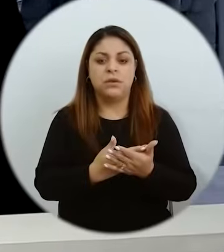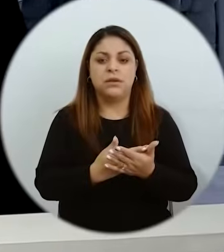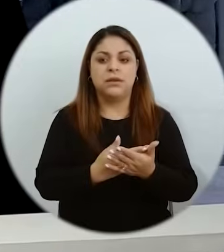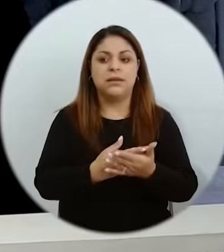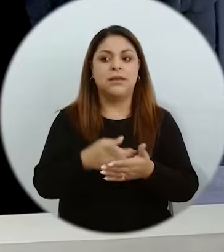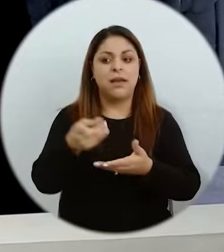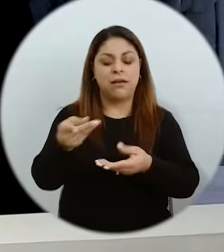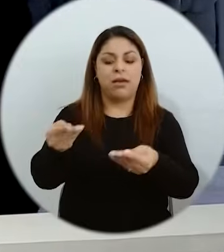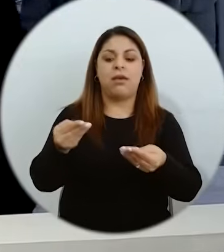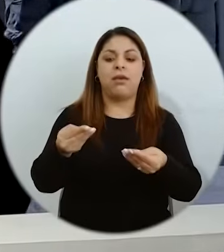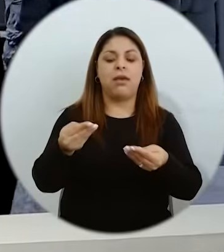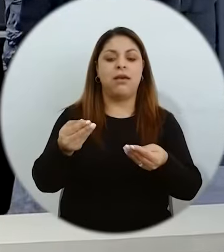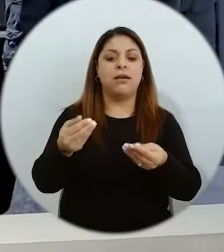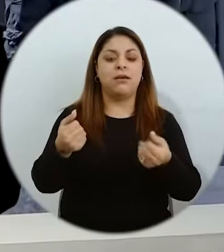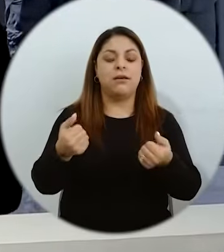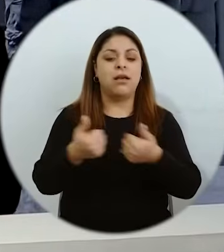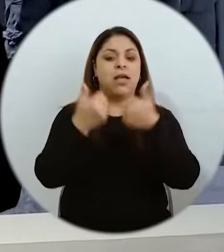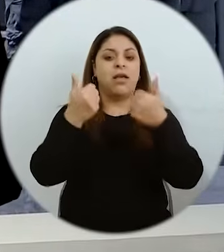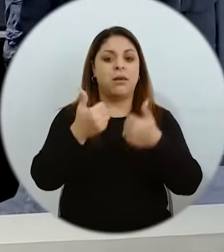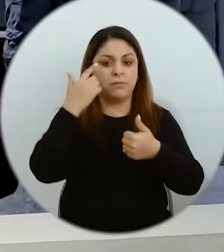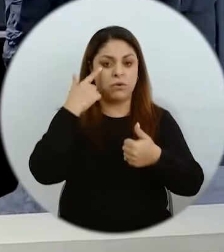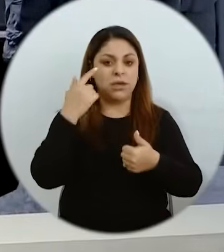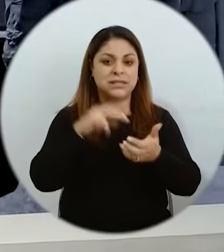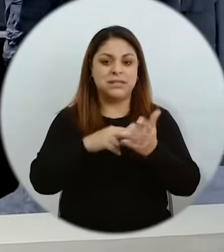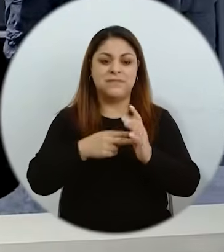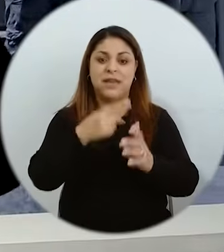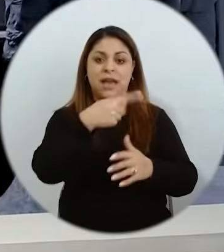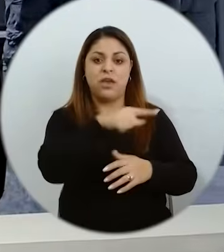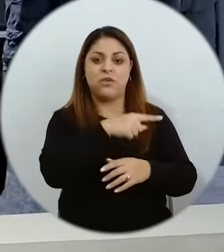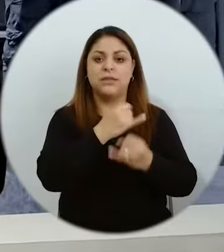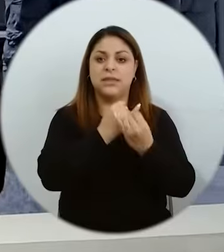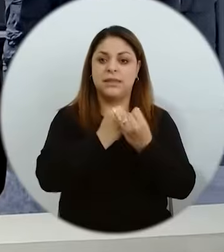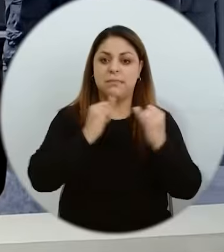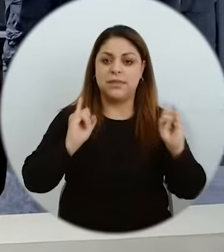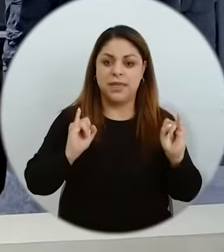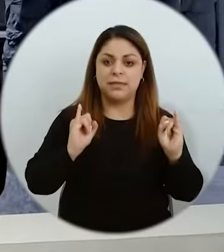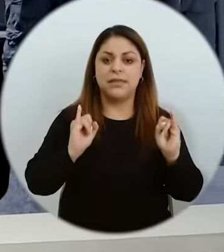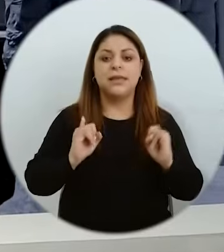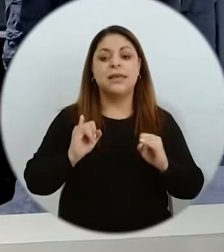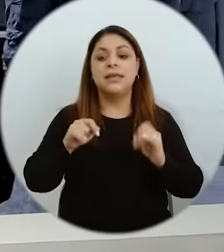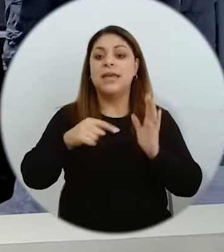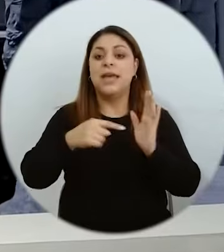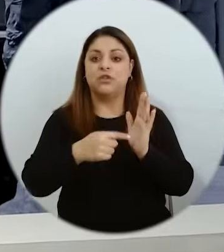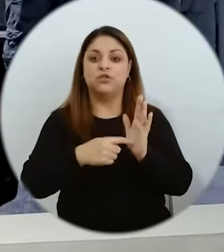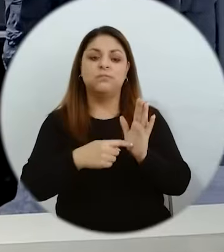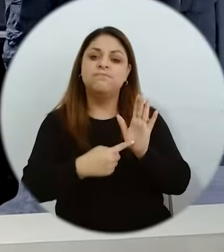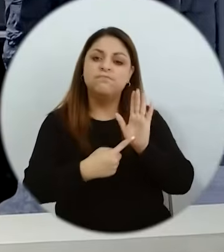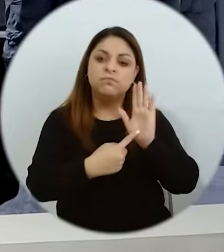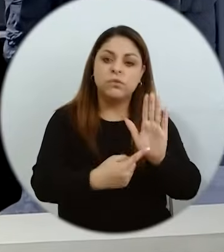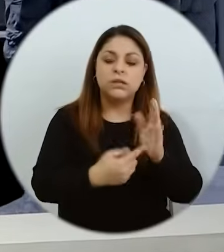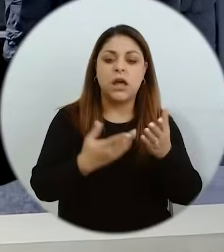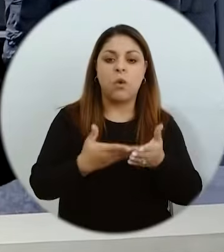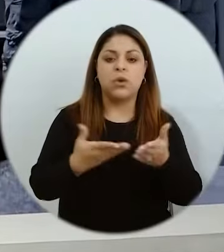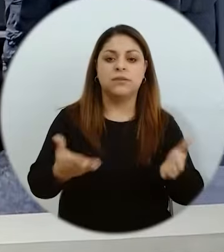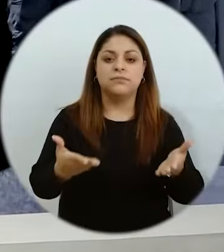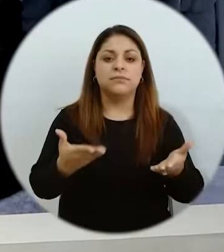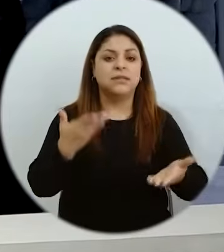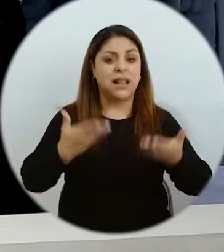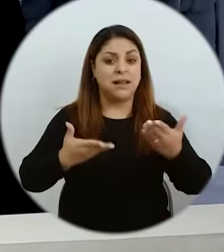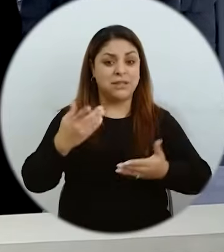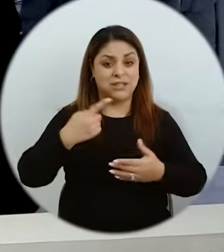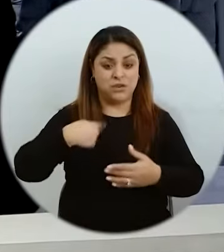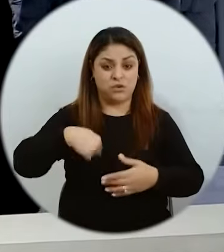bueno que irrite, porque quiere decir que ellos son muy independientes y están señalando cosas que